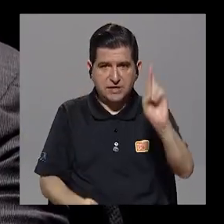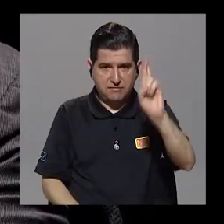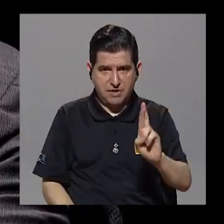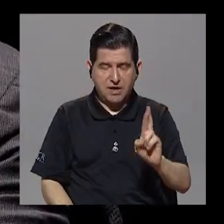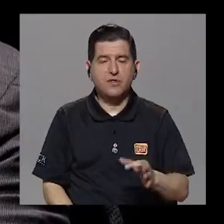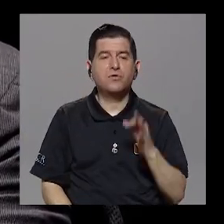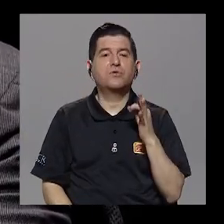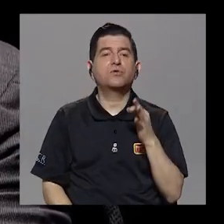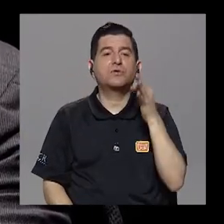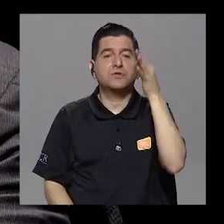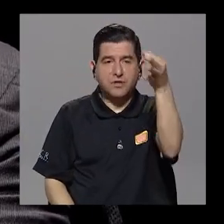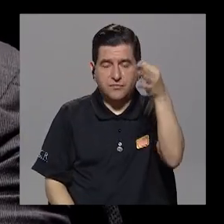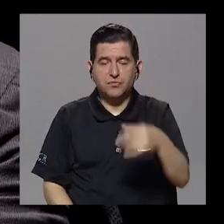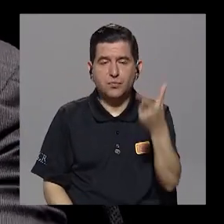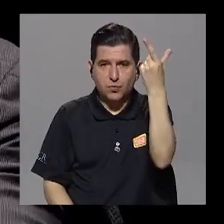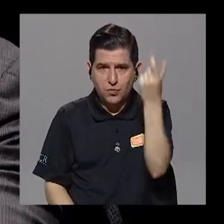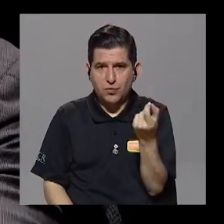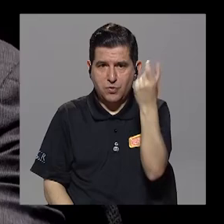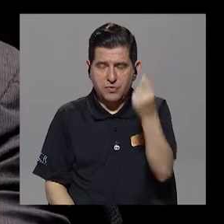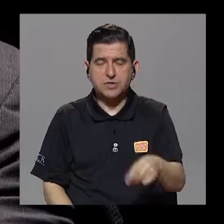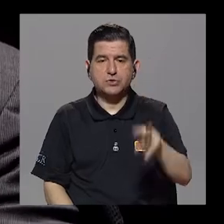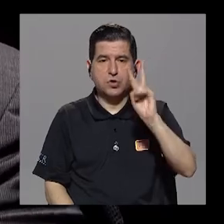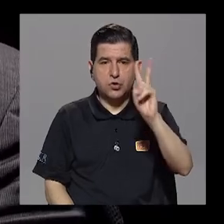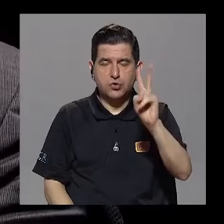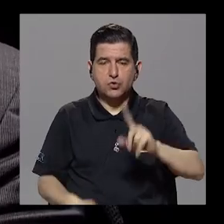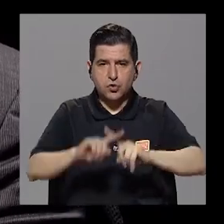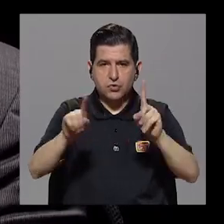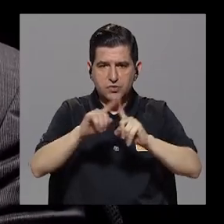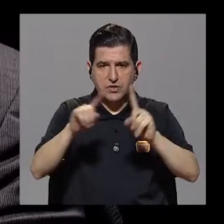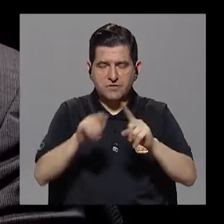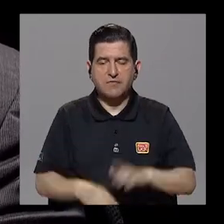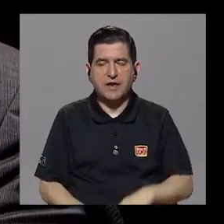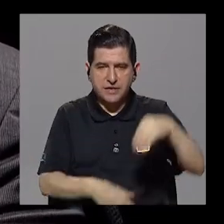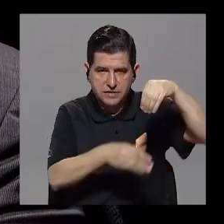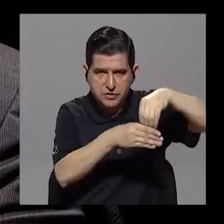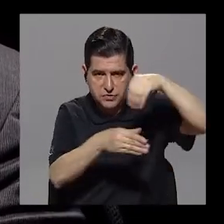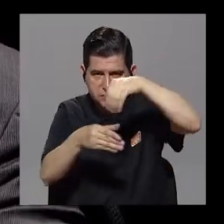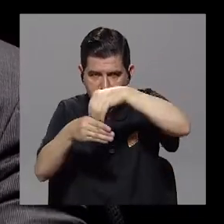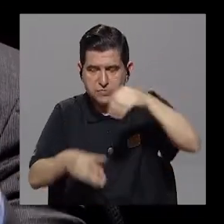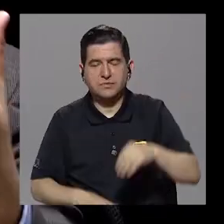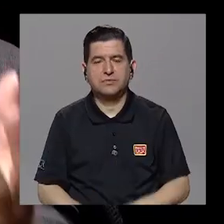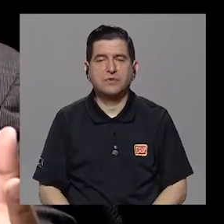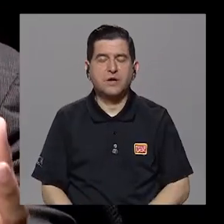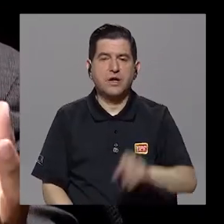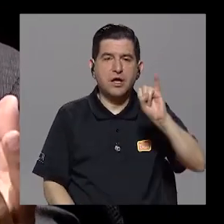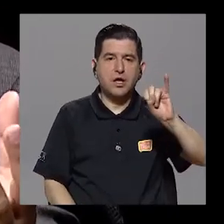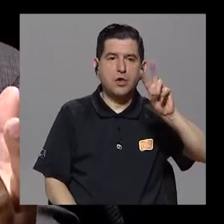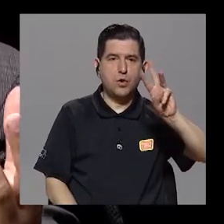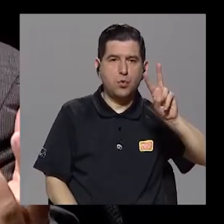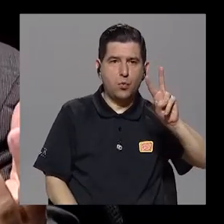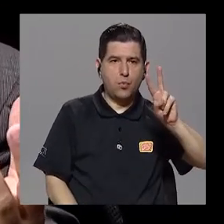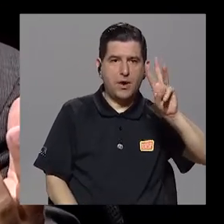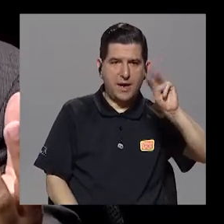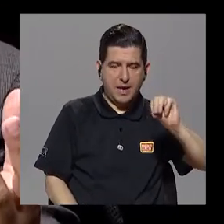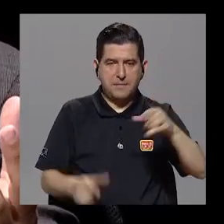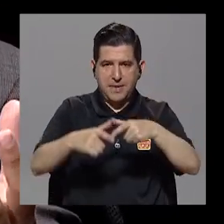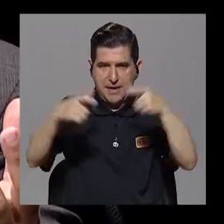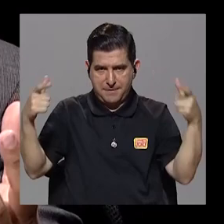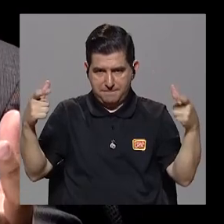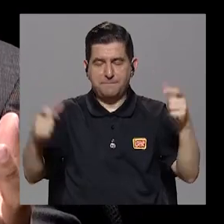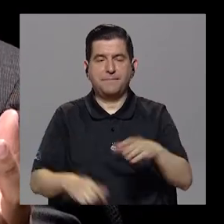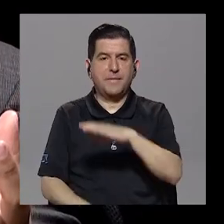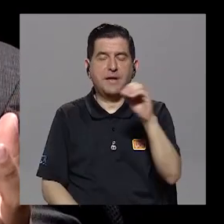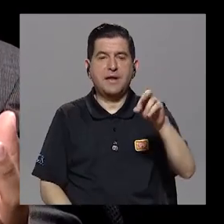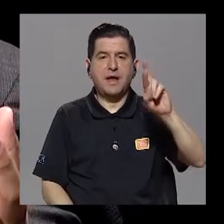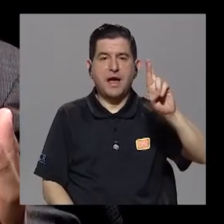en el futuro, su pensión tendrá dos fuentes distintas de ingreso, el IVM en su mayoría